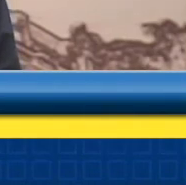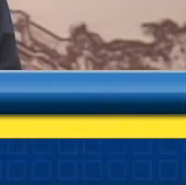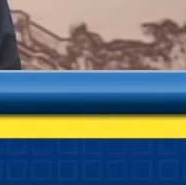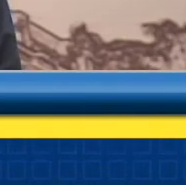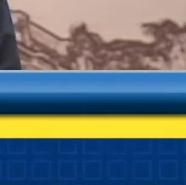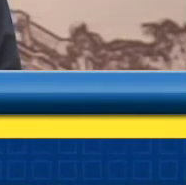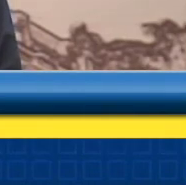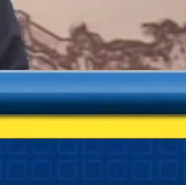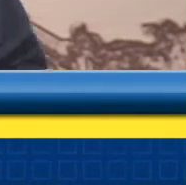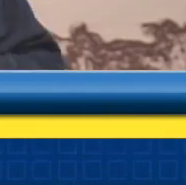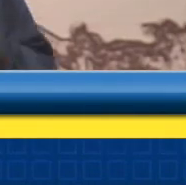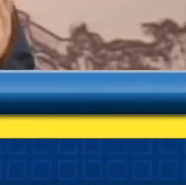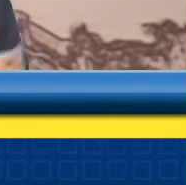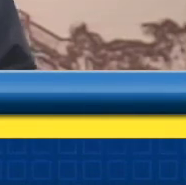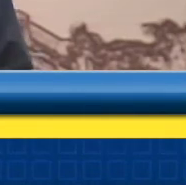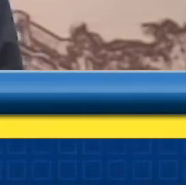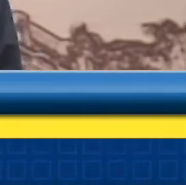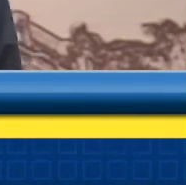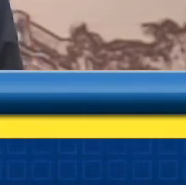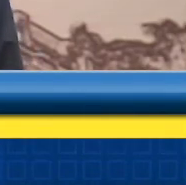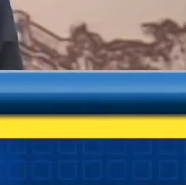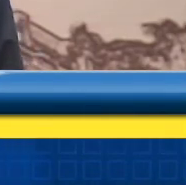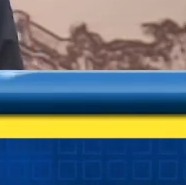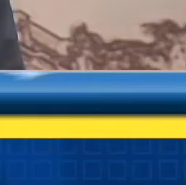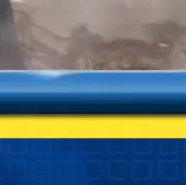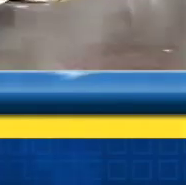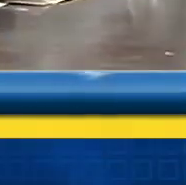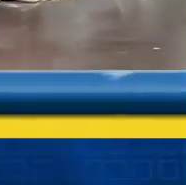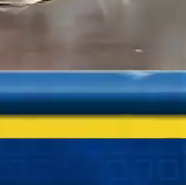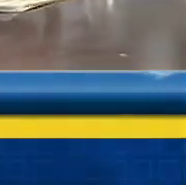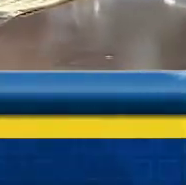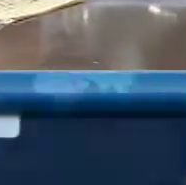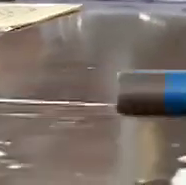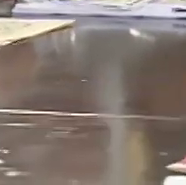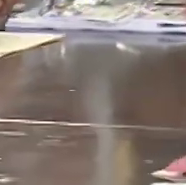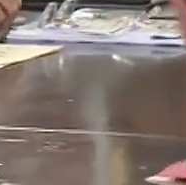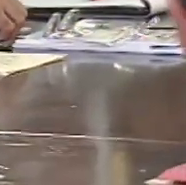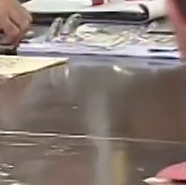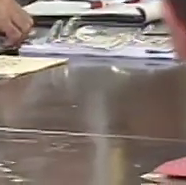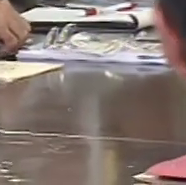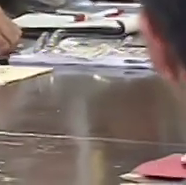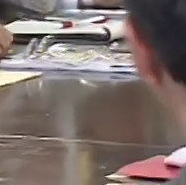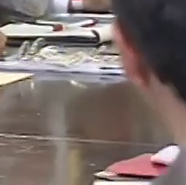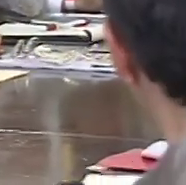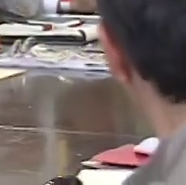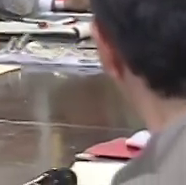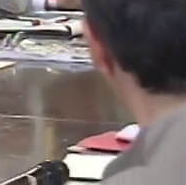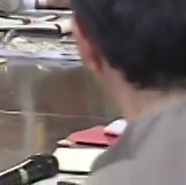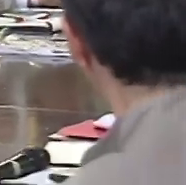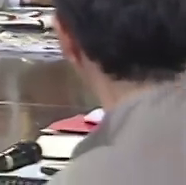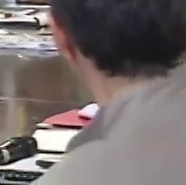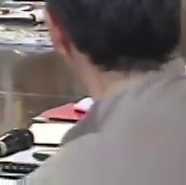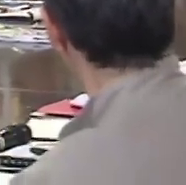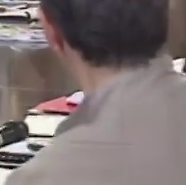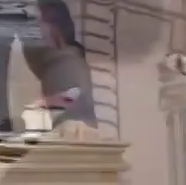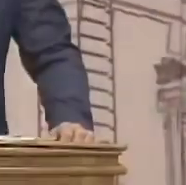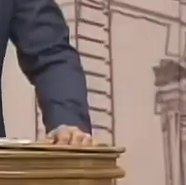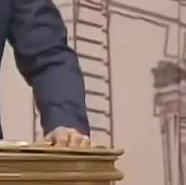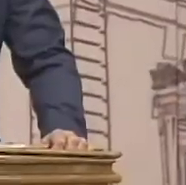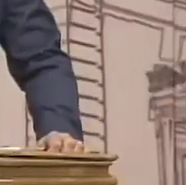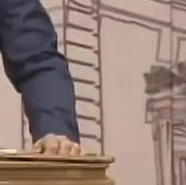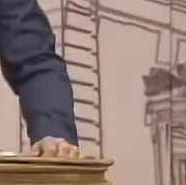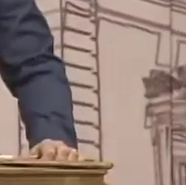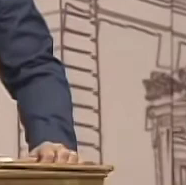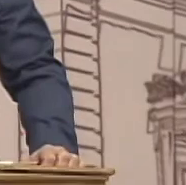para los niños y adolescentes y, en fin, para todo el pueblo venezolano. Los directivos de los canales privados presentarán sus propuestas.